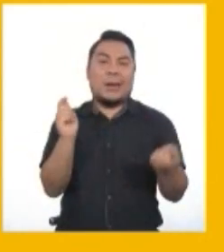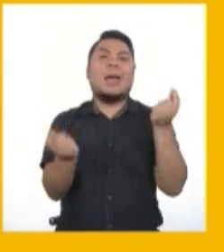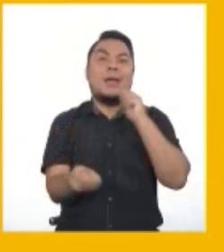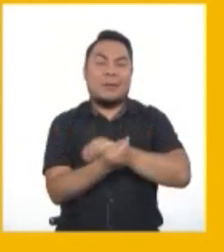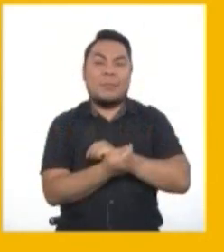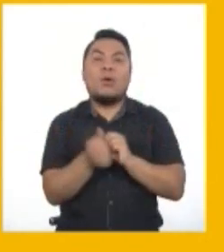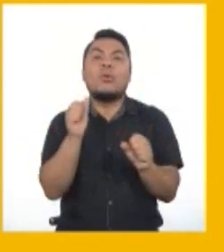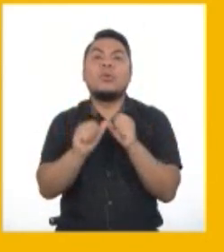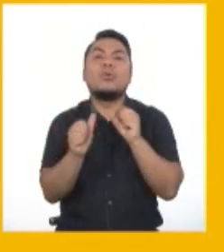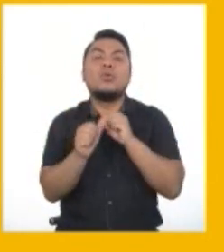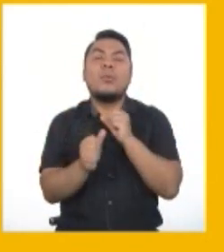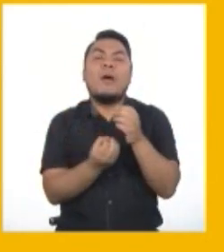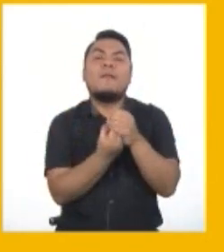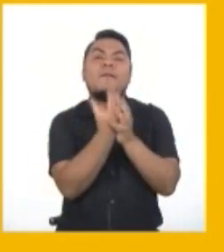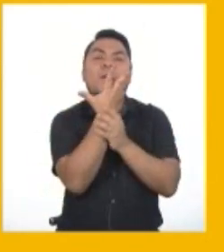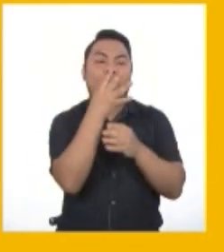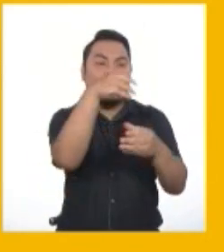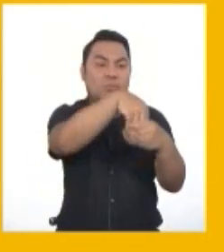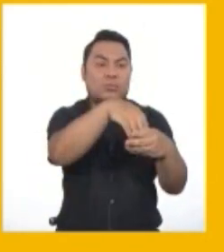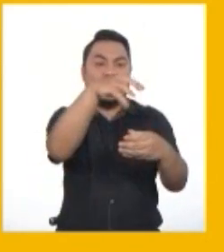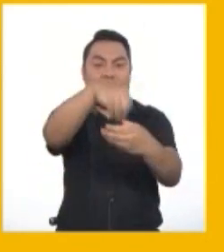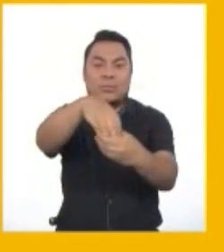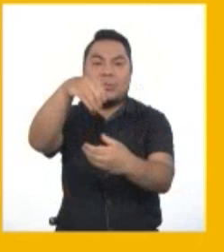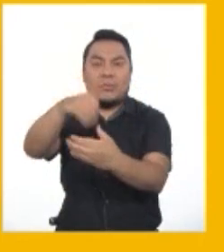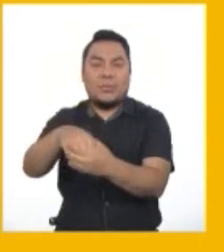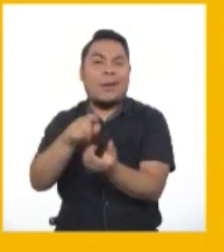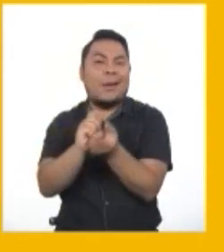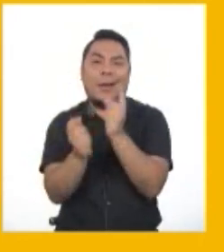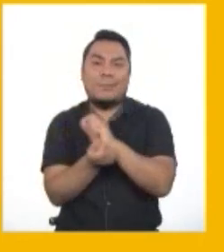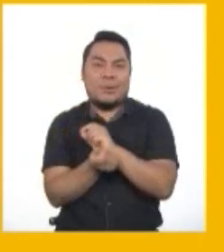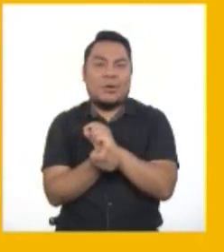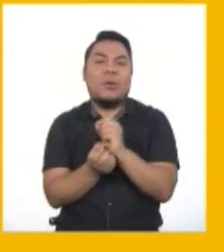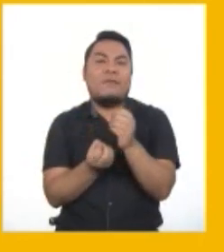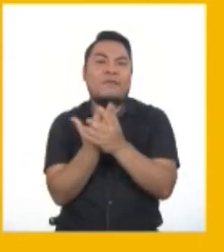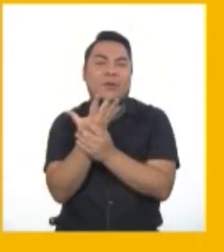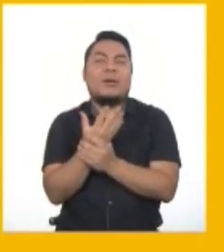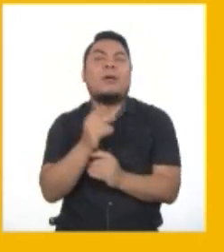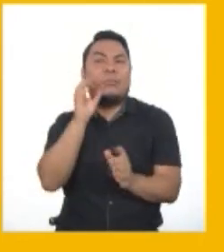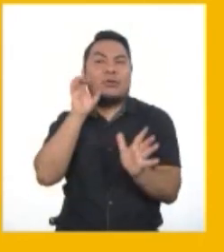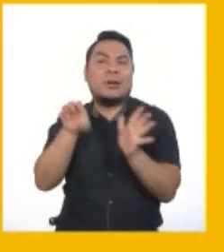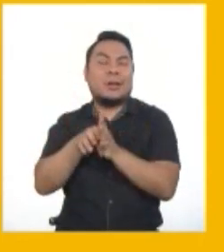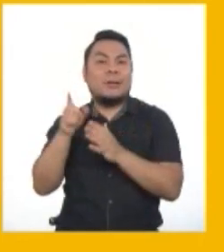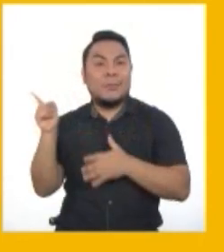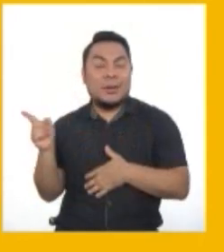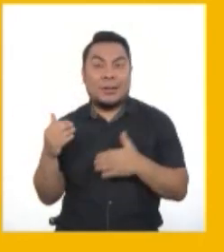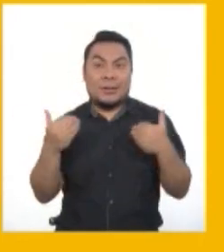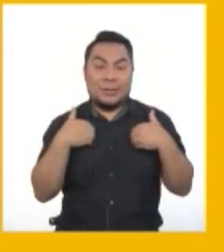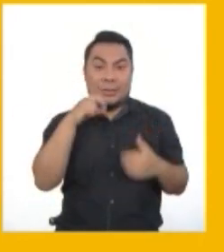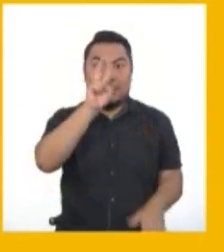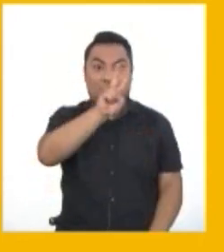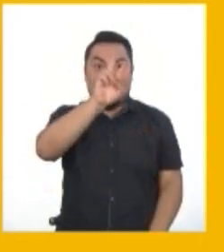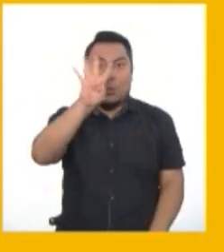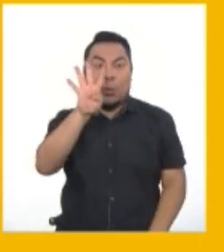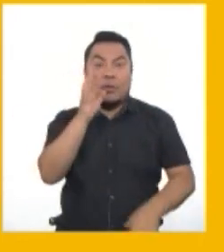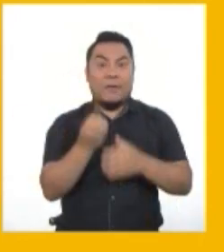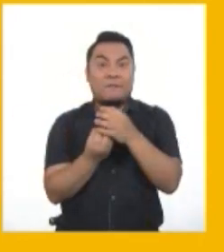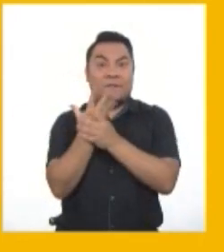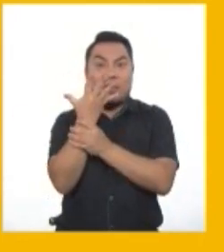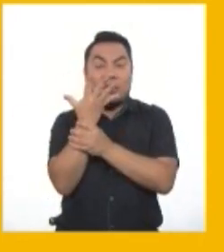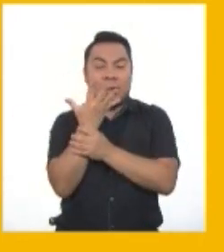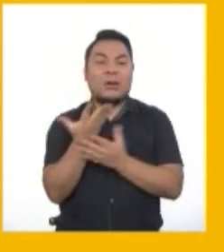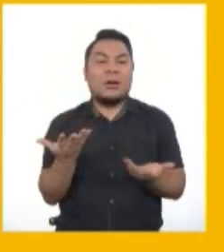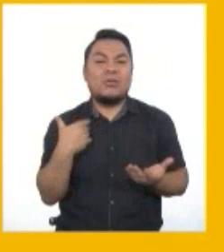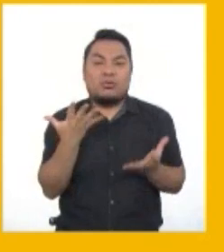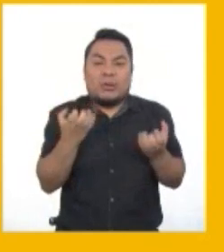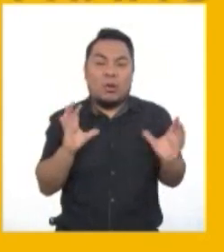el número de flores que tendrán en cada ramo. Por ejemplo, tengo 24 flores y